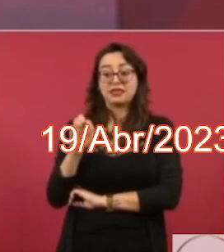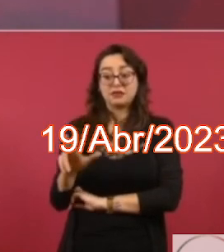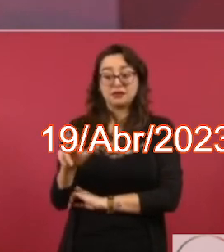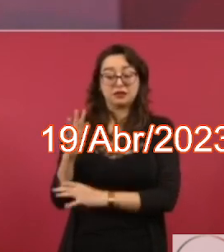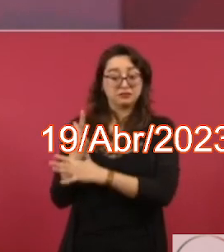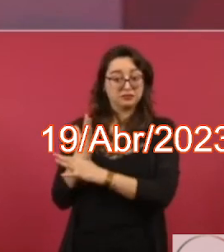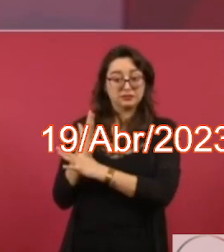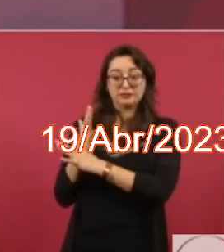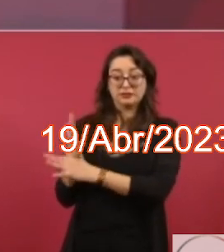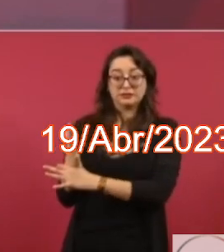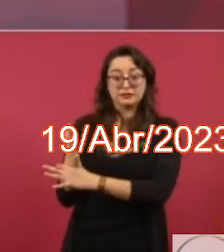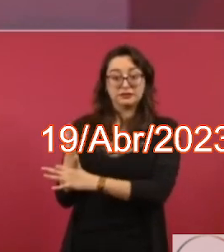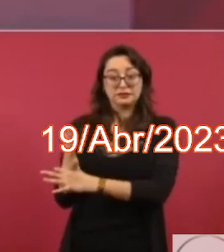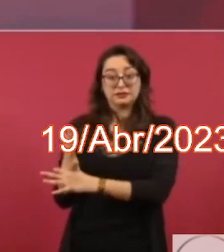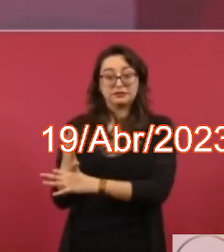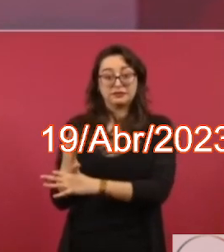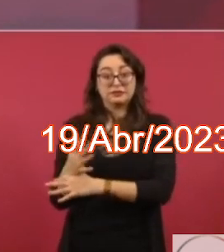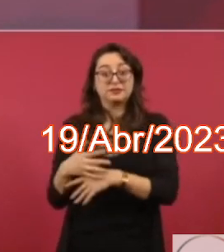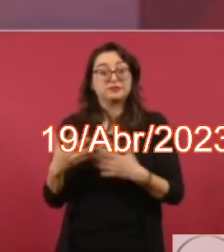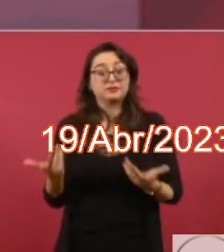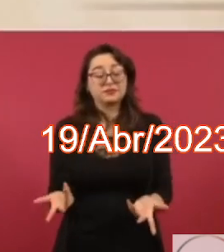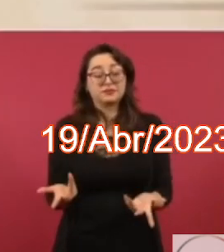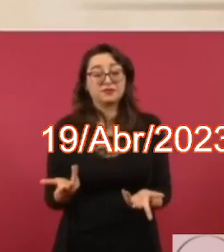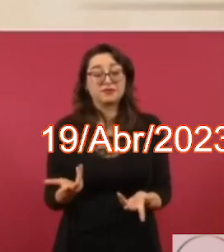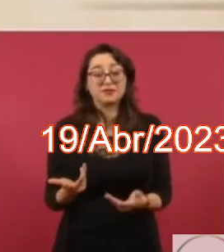aplicó durante 3 sexenios